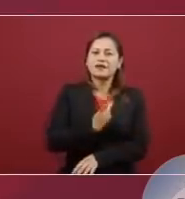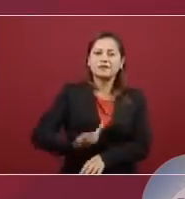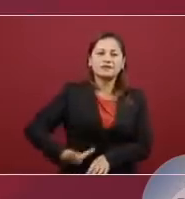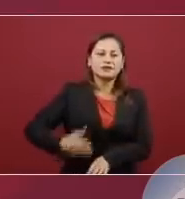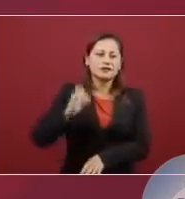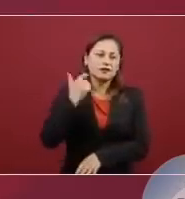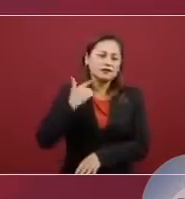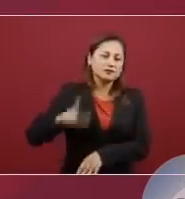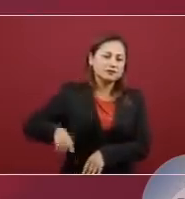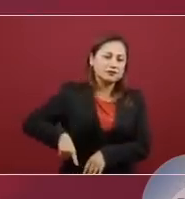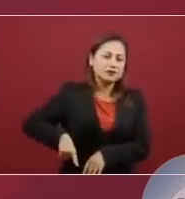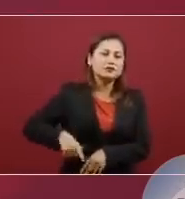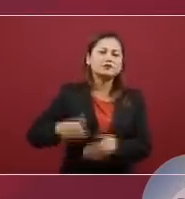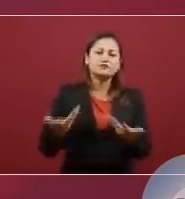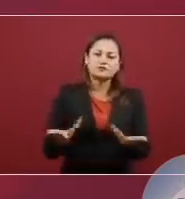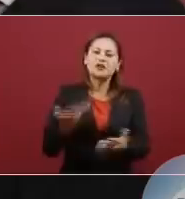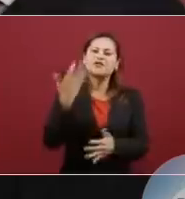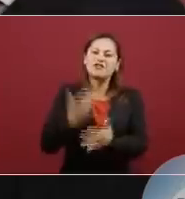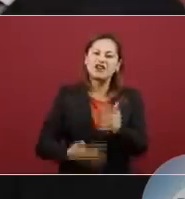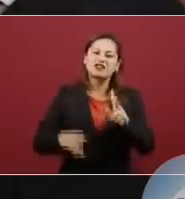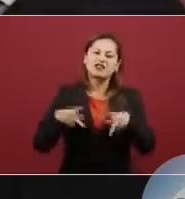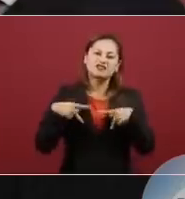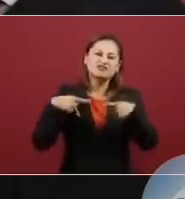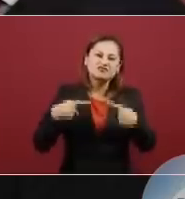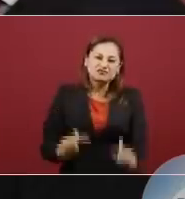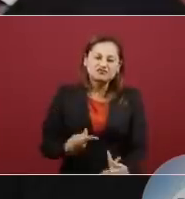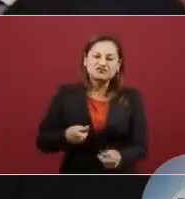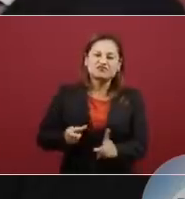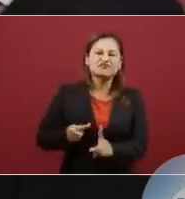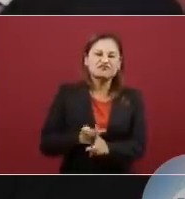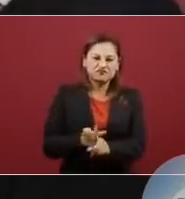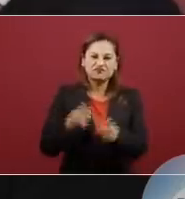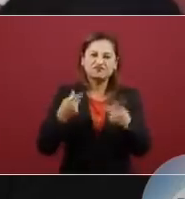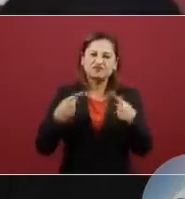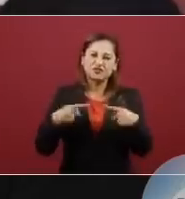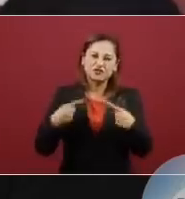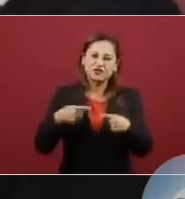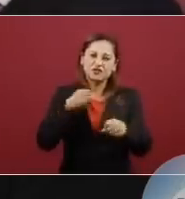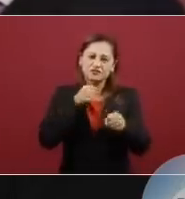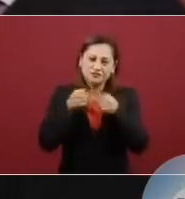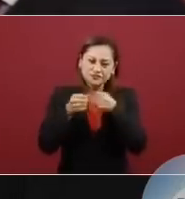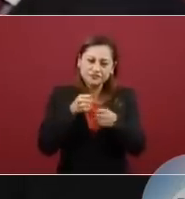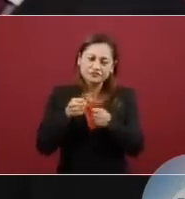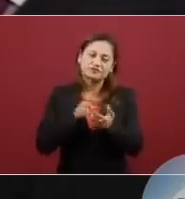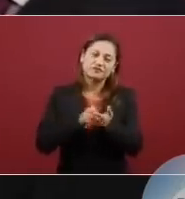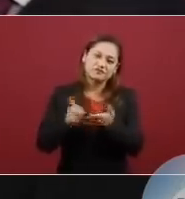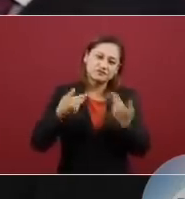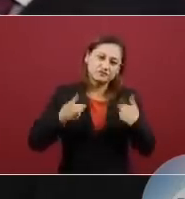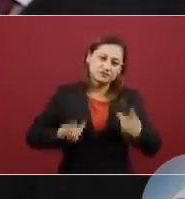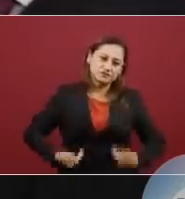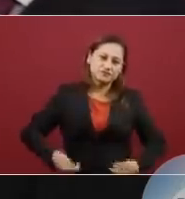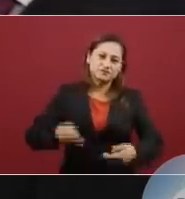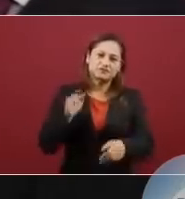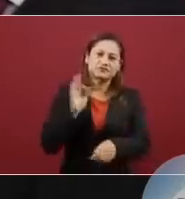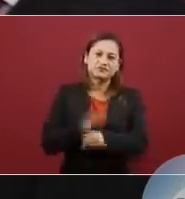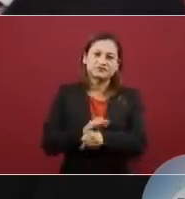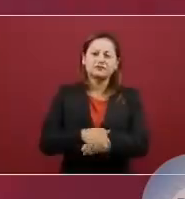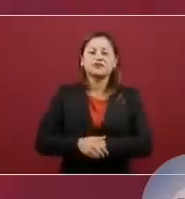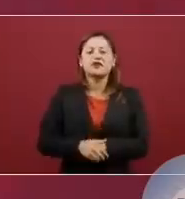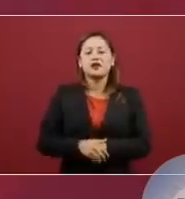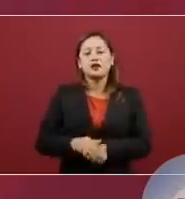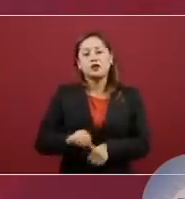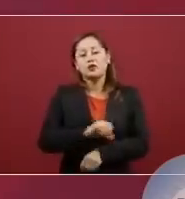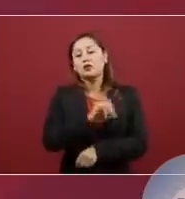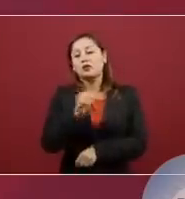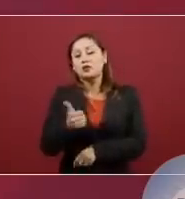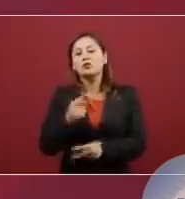seguridad y también de protección a los periodistas y defensores de derechos humanos. En segundo lugar, que fue un polo de atracción para